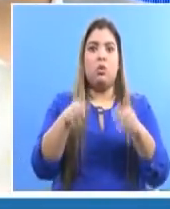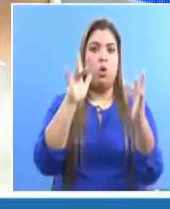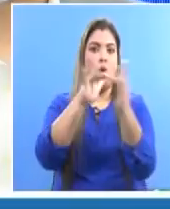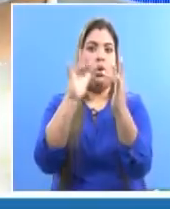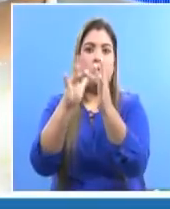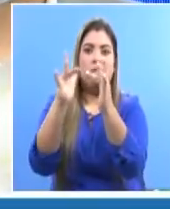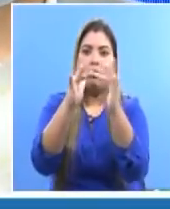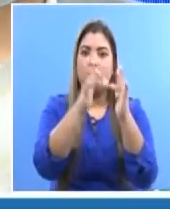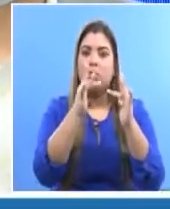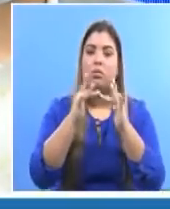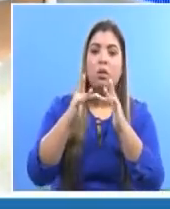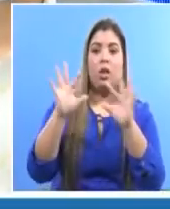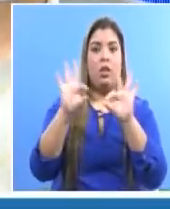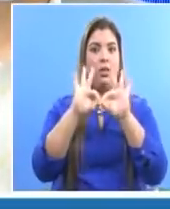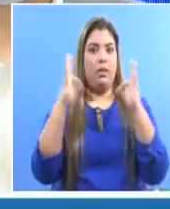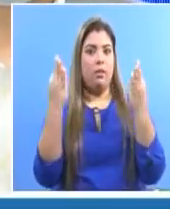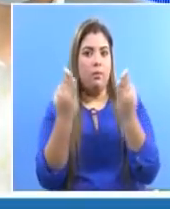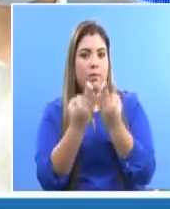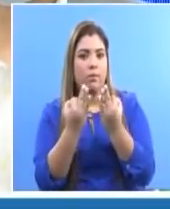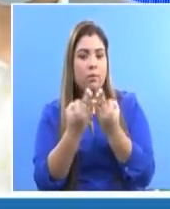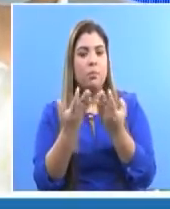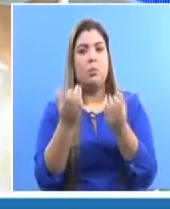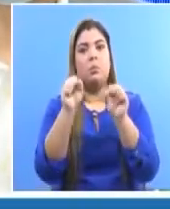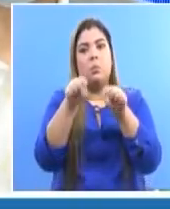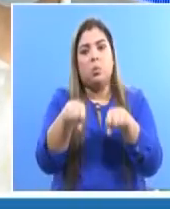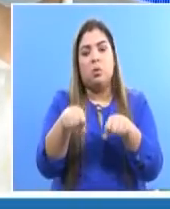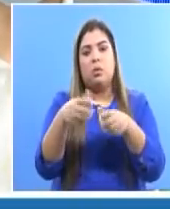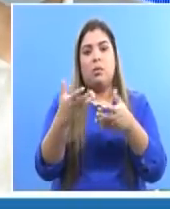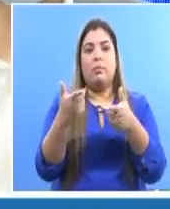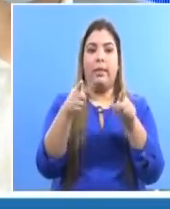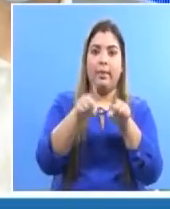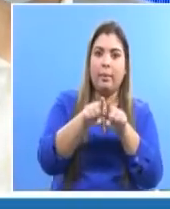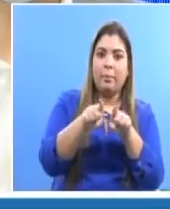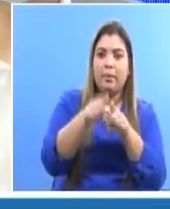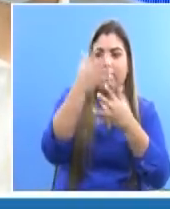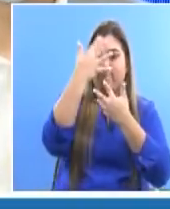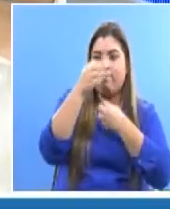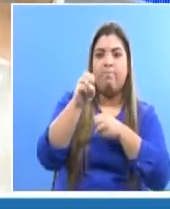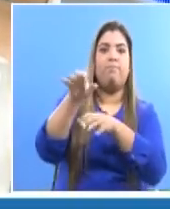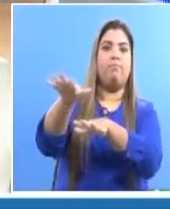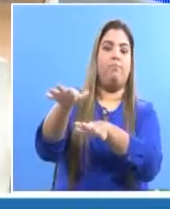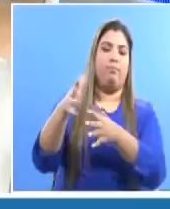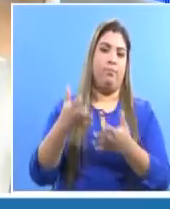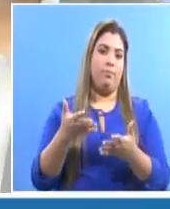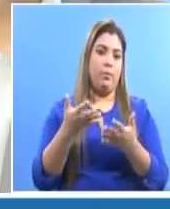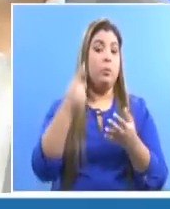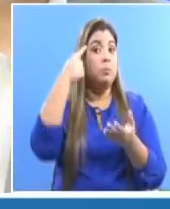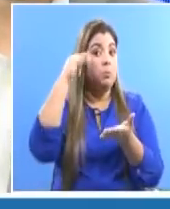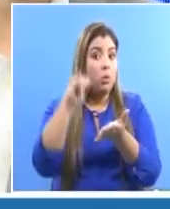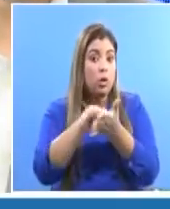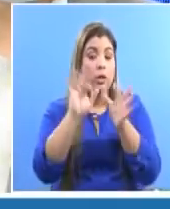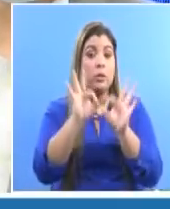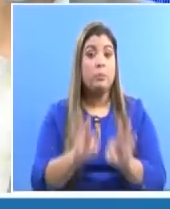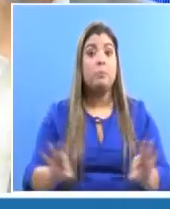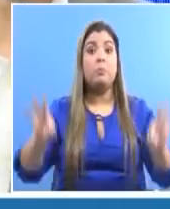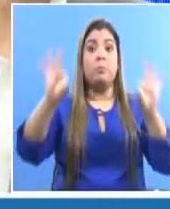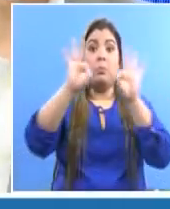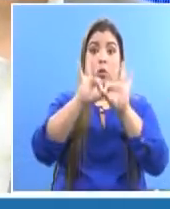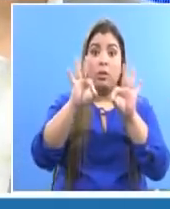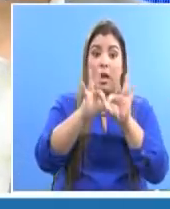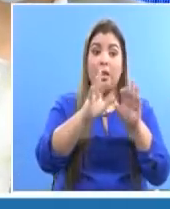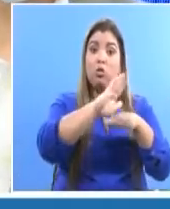que permanecen a nivel familiar se puedan también contagiar. Por eso es importante para